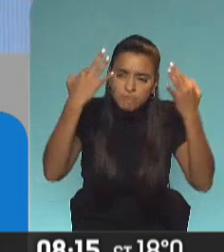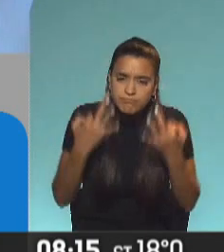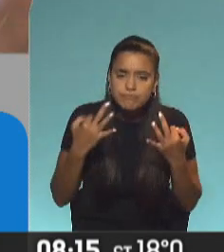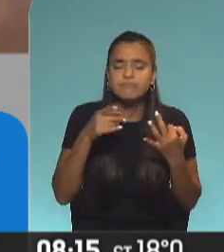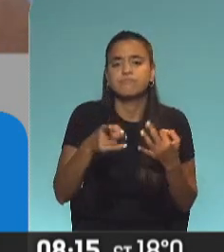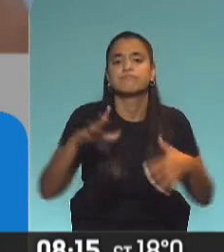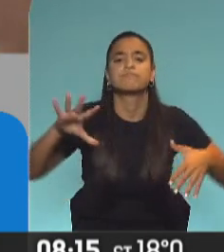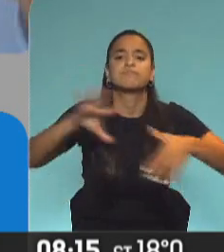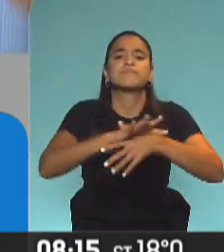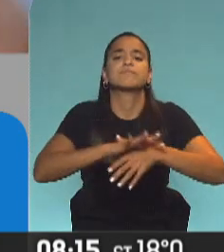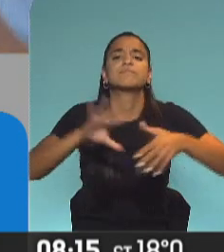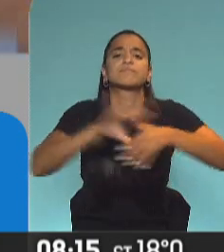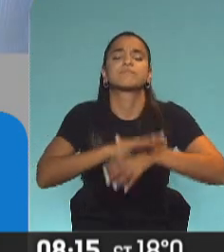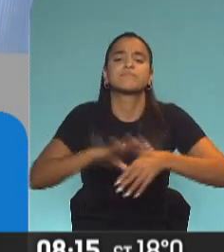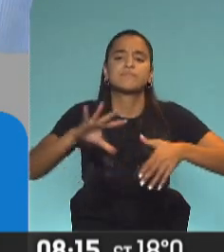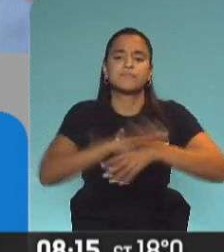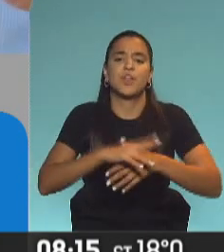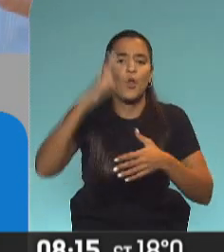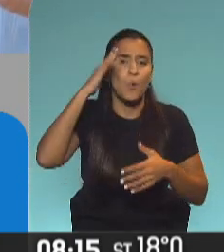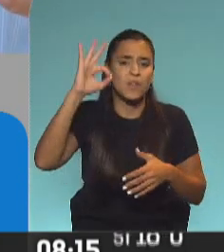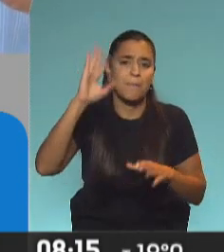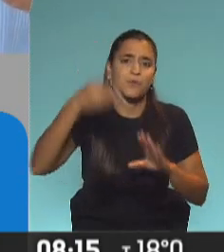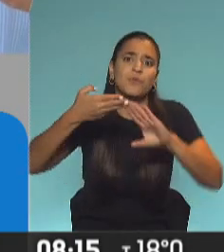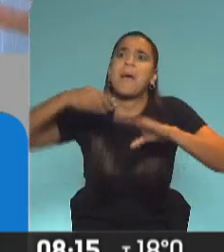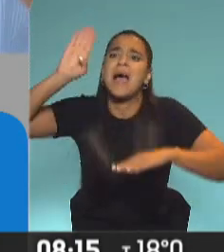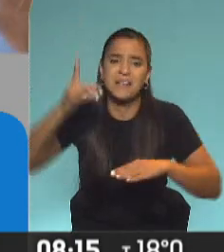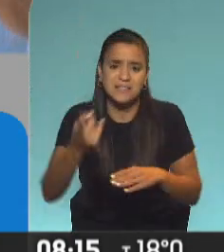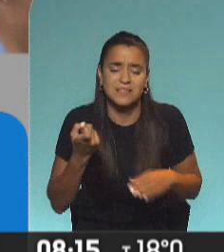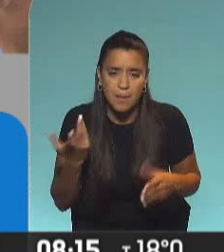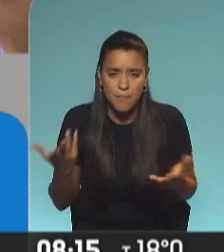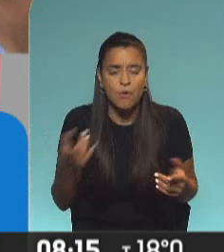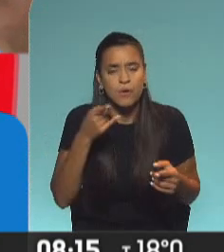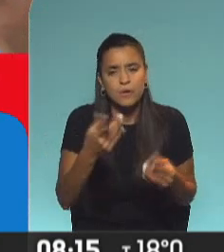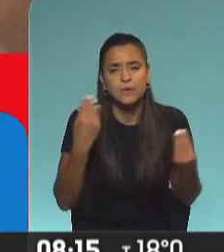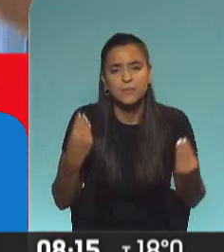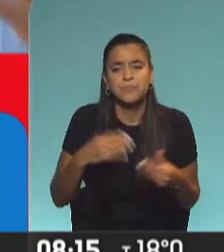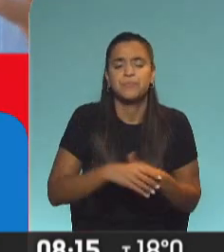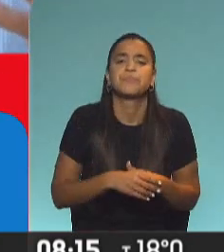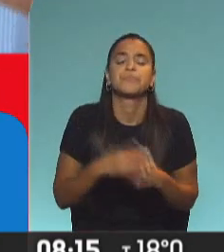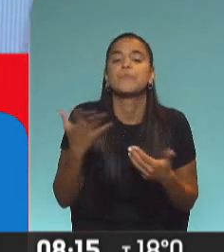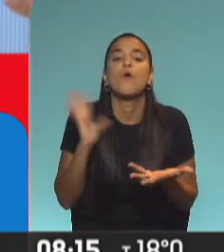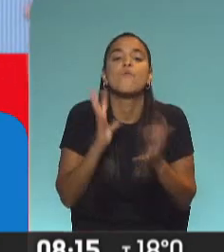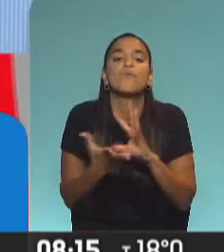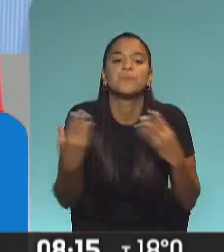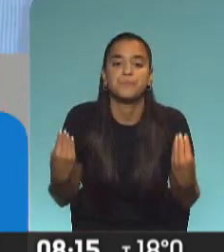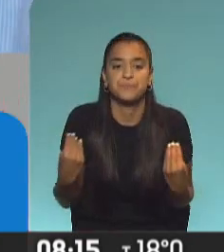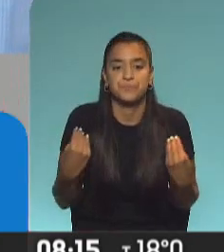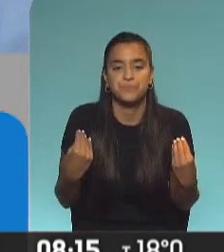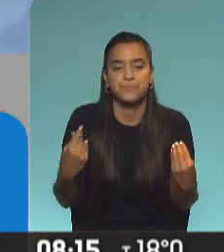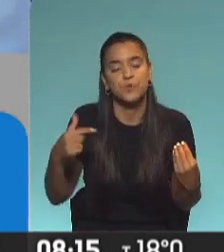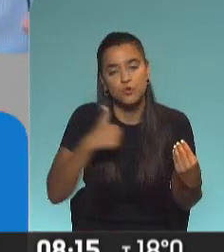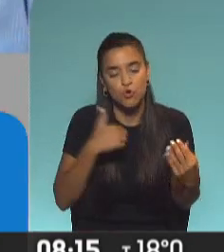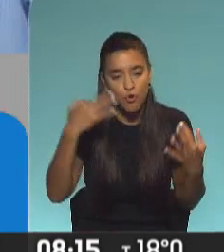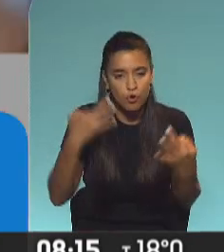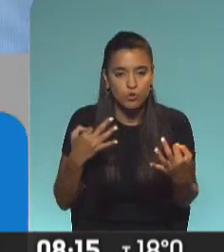pretendiendo eficacias por encima del 90%. Claro. ¿Qué quiero decirle con esto? En modo alguno estoy, por